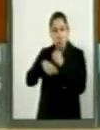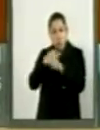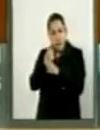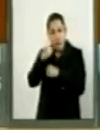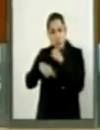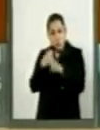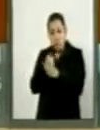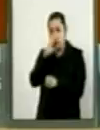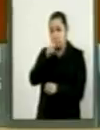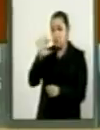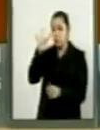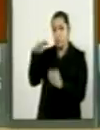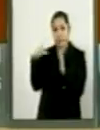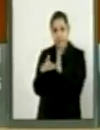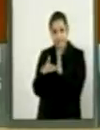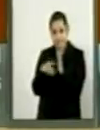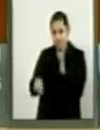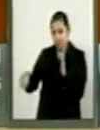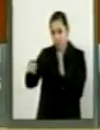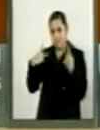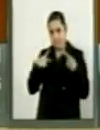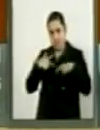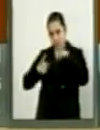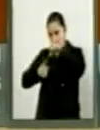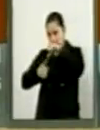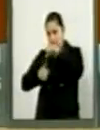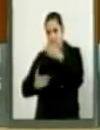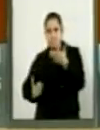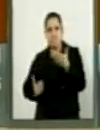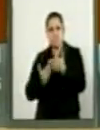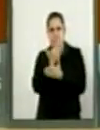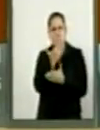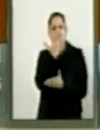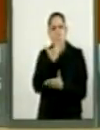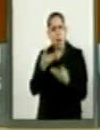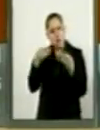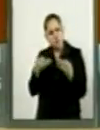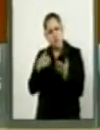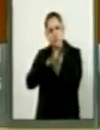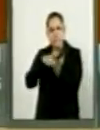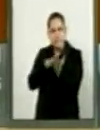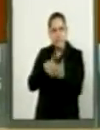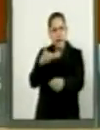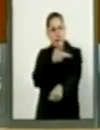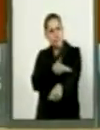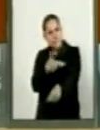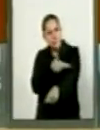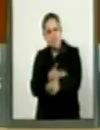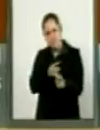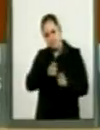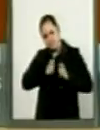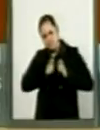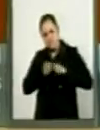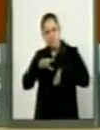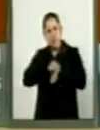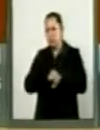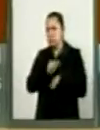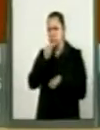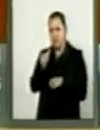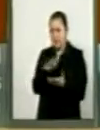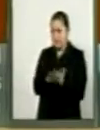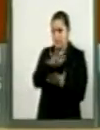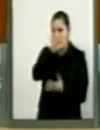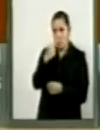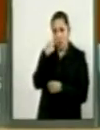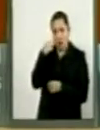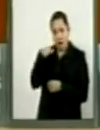centroamericanos ingresan de manera irregular por la frontera sur de México, principalmente a través de Chiapas. Y esta es la cifra